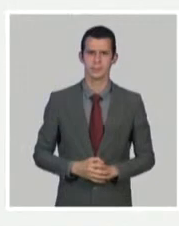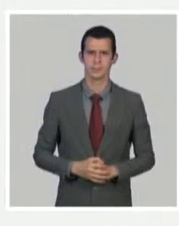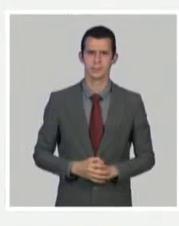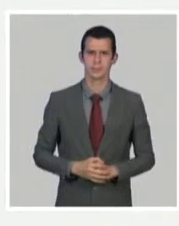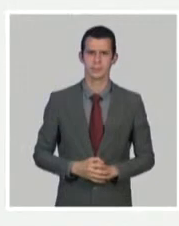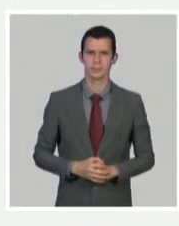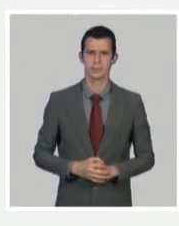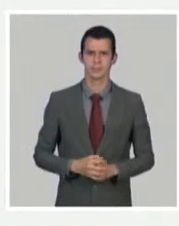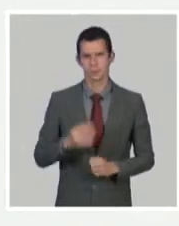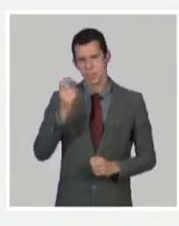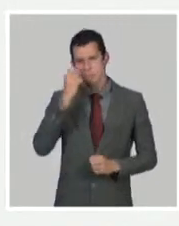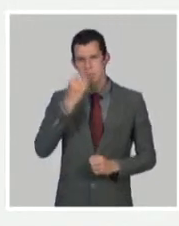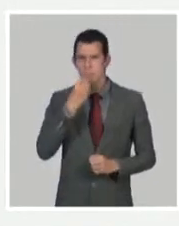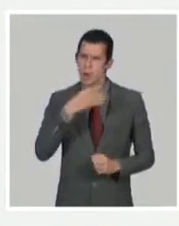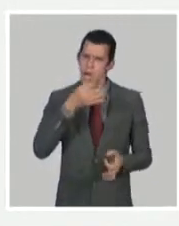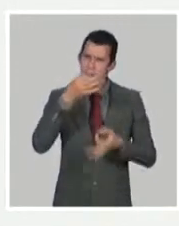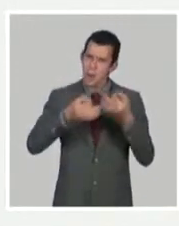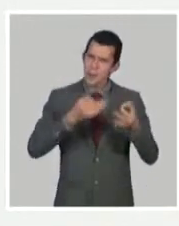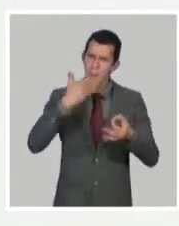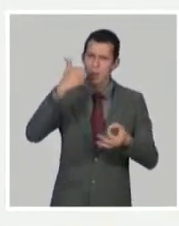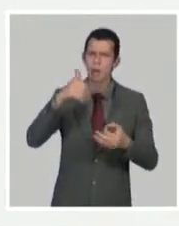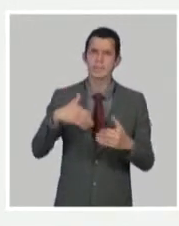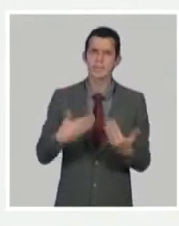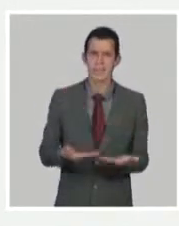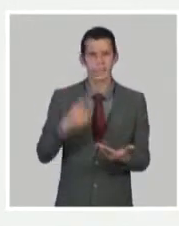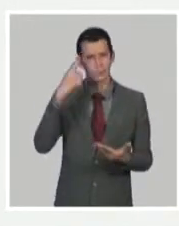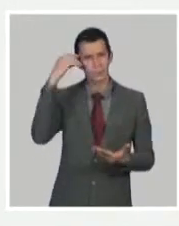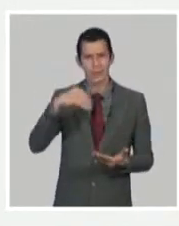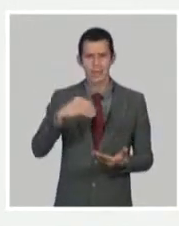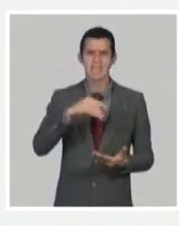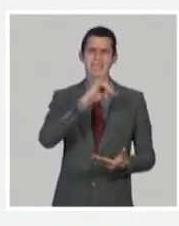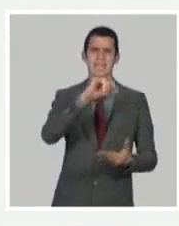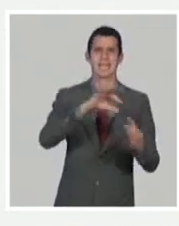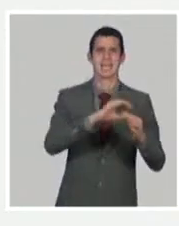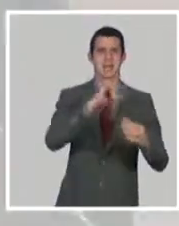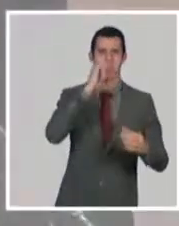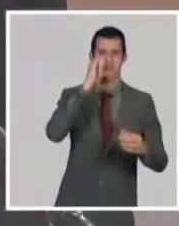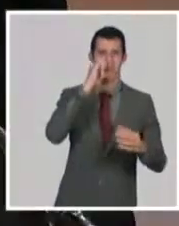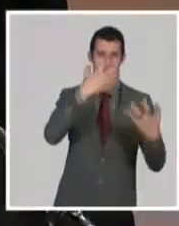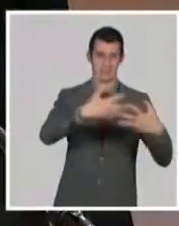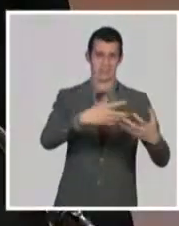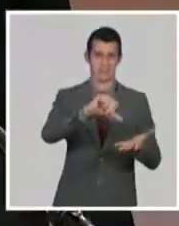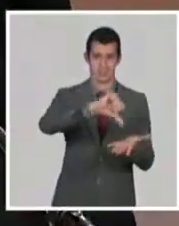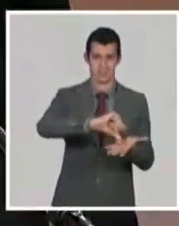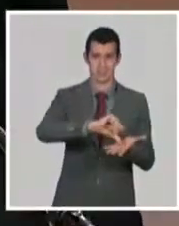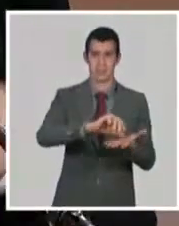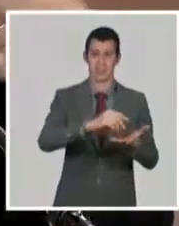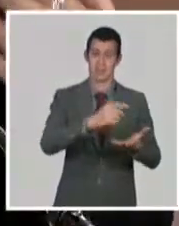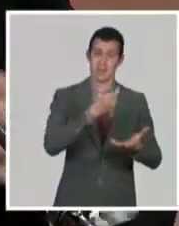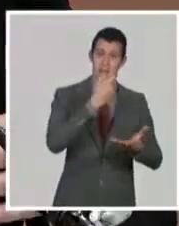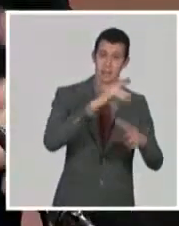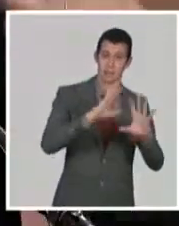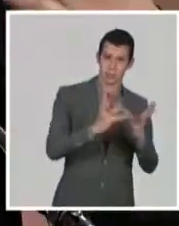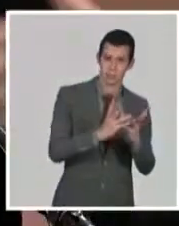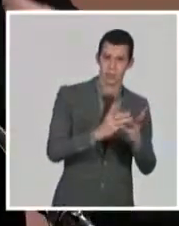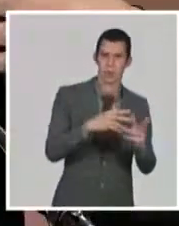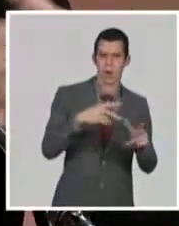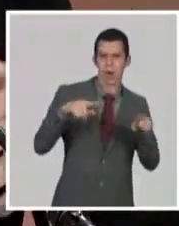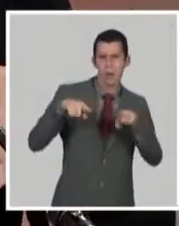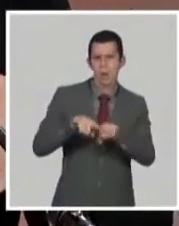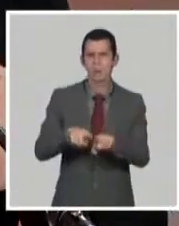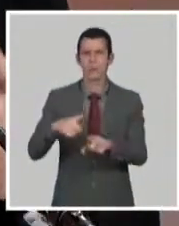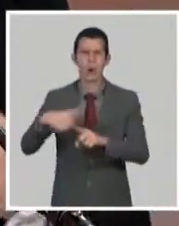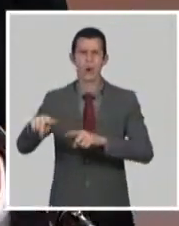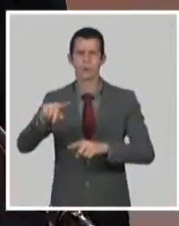CIGB, en este caso en alianza con la empresa AICA, se estaría produciendo un número importante de dosis de vacuna para